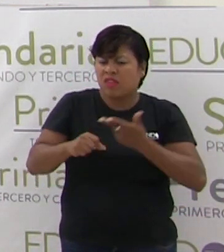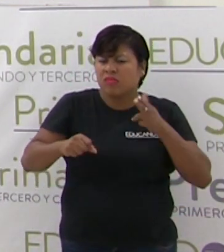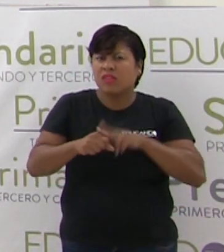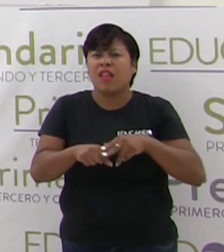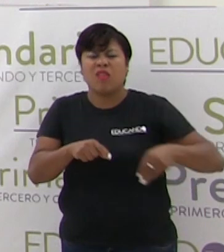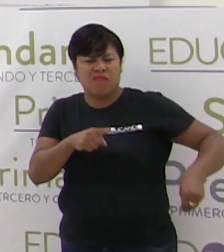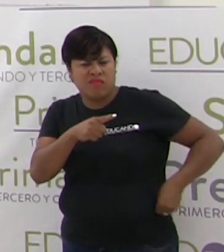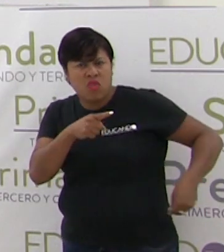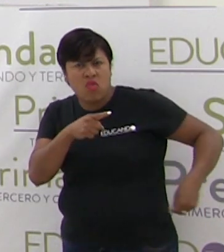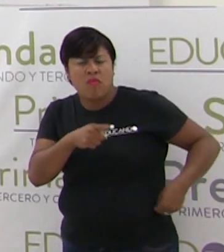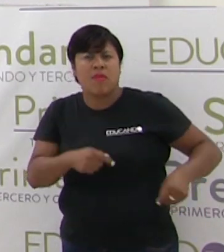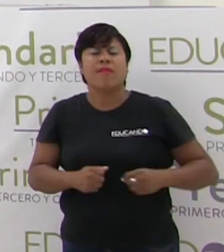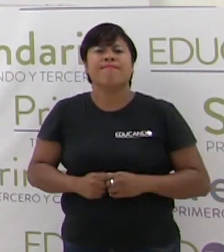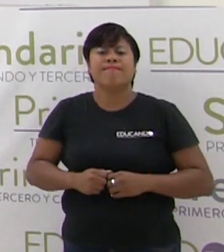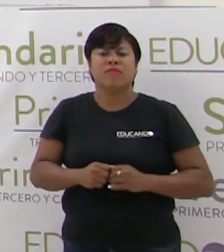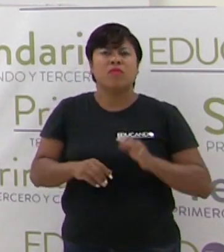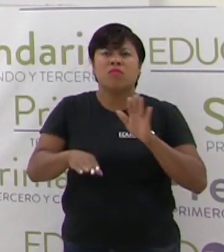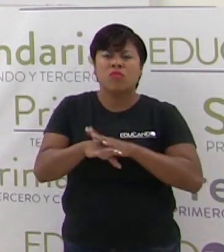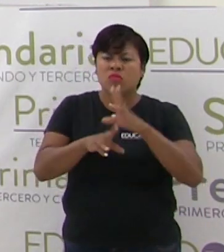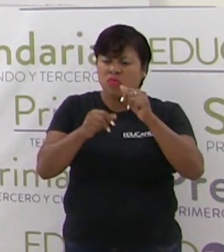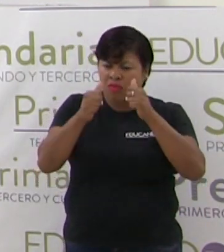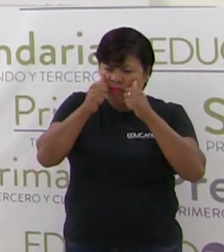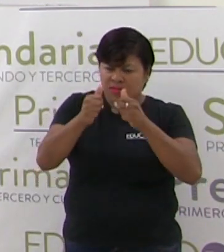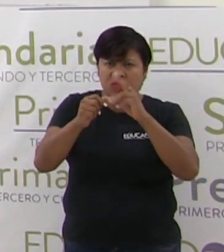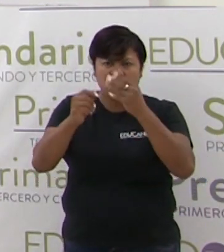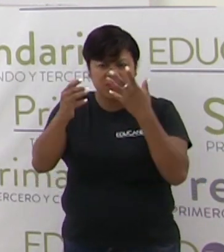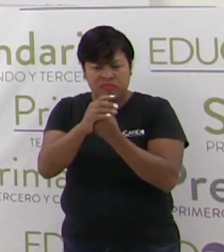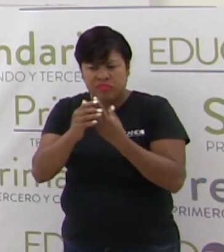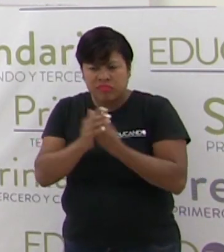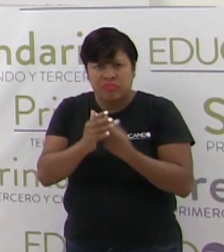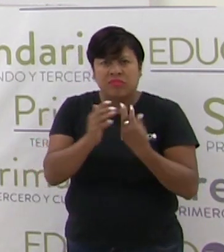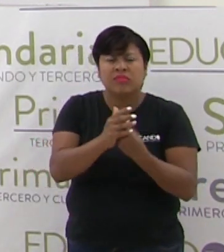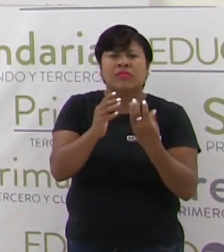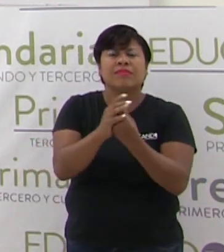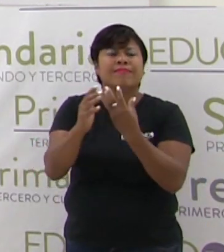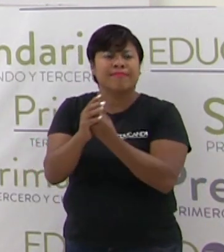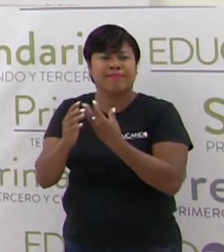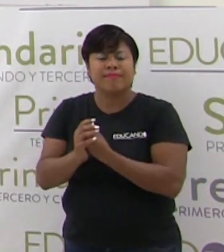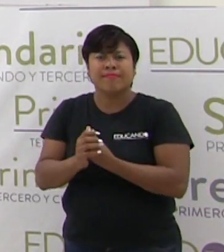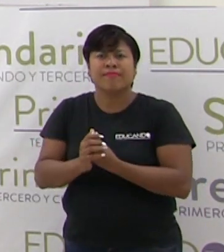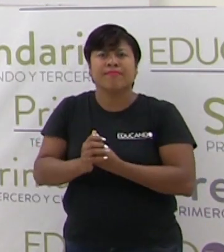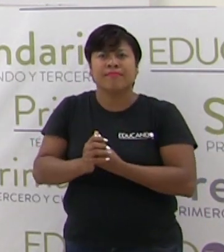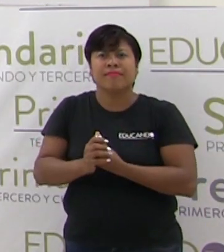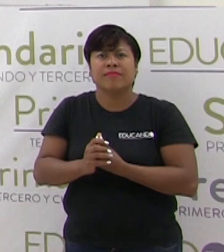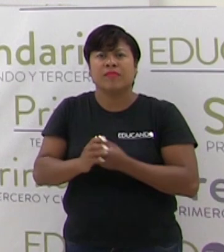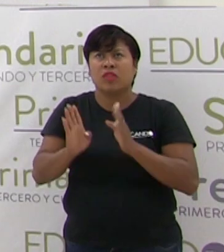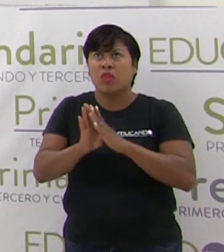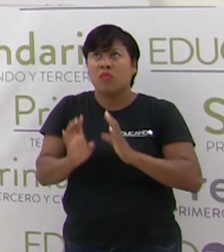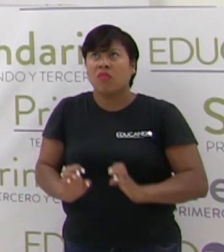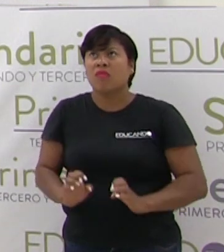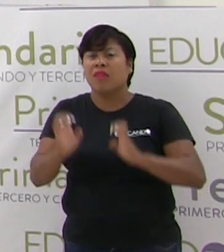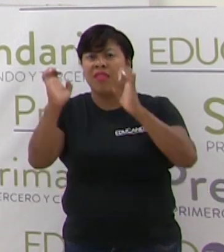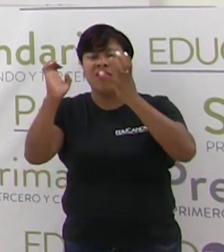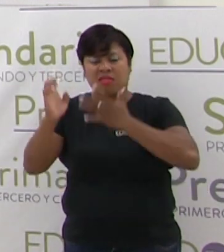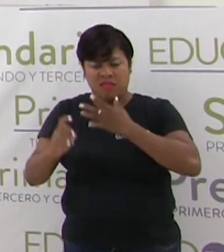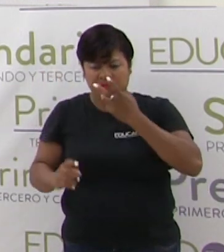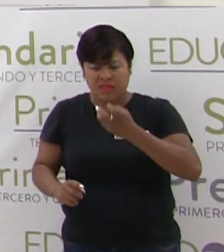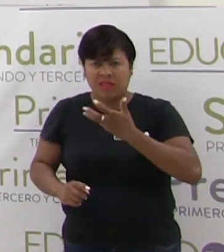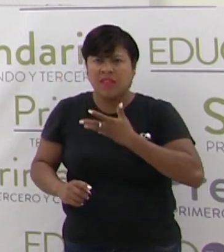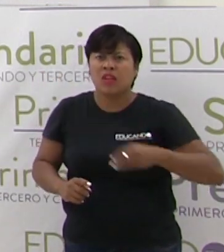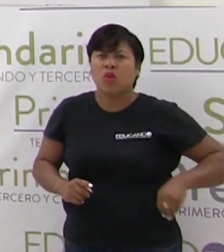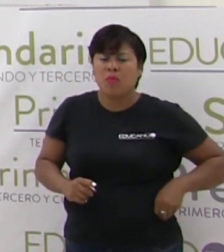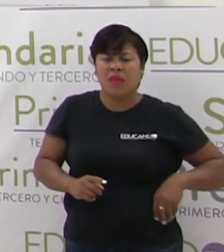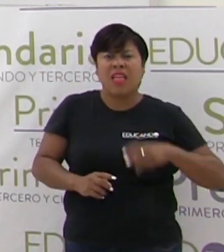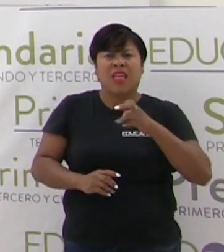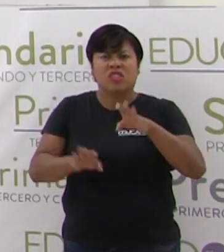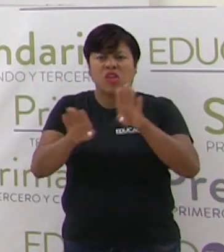hospital tiene la culpa por no haber hecho reparaciones, la institución tiene la culpa y le empieza